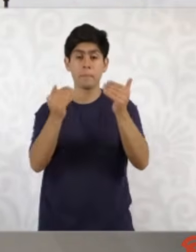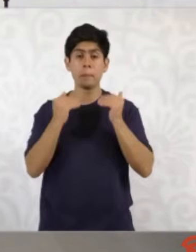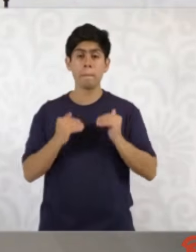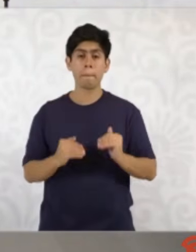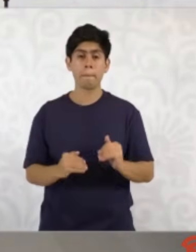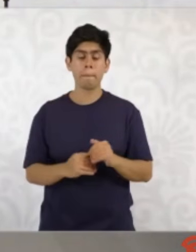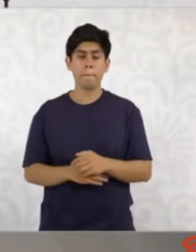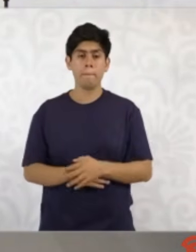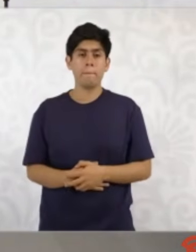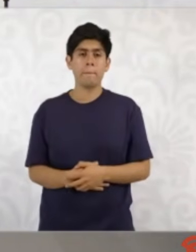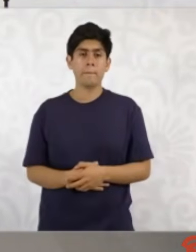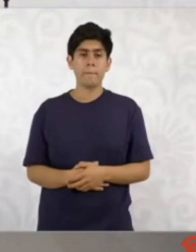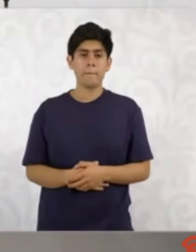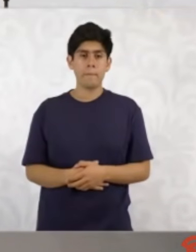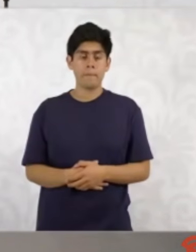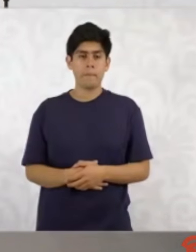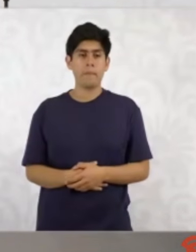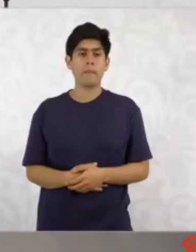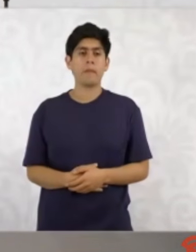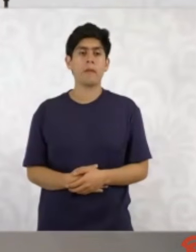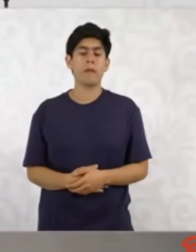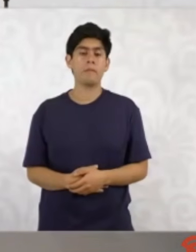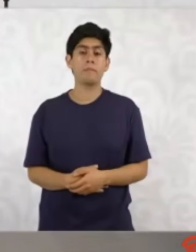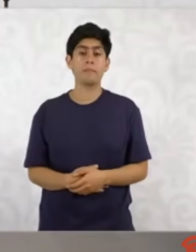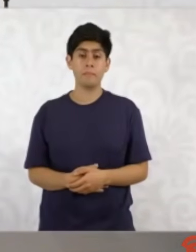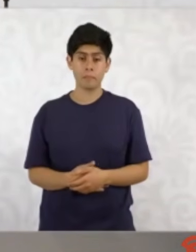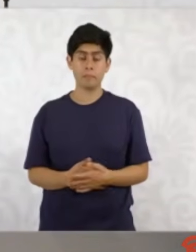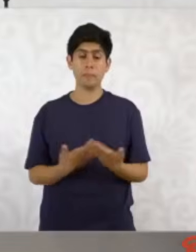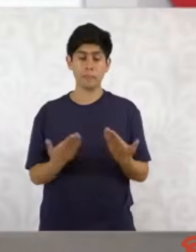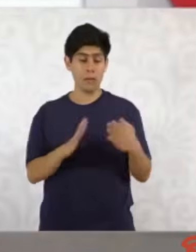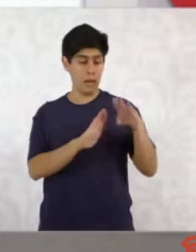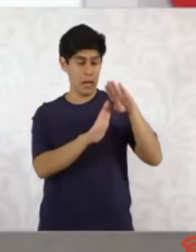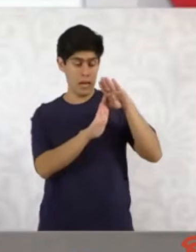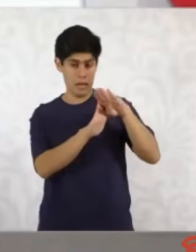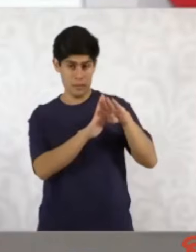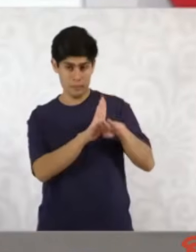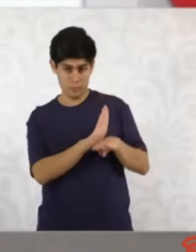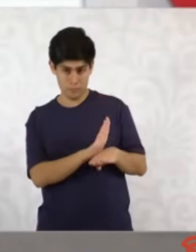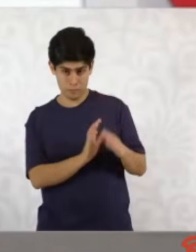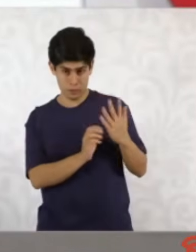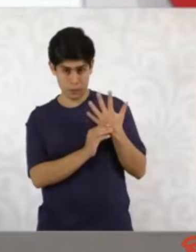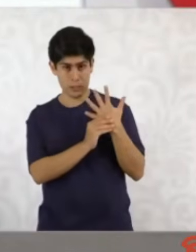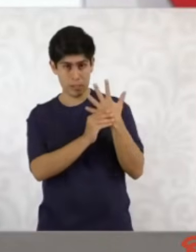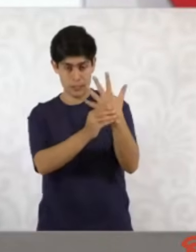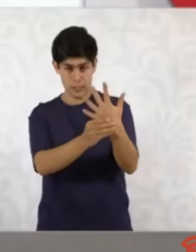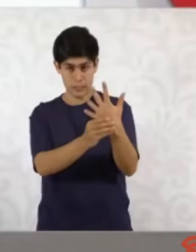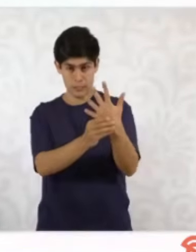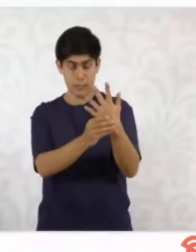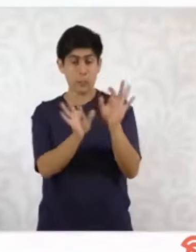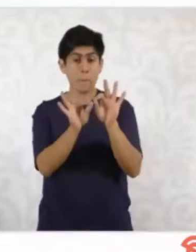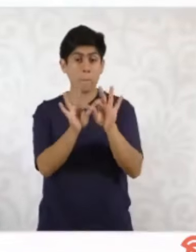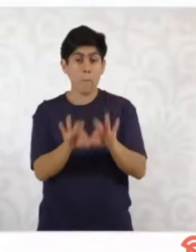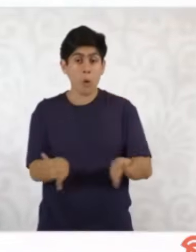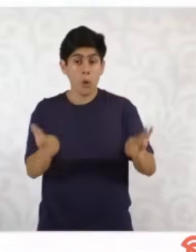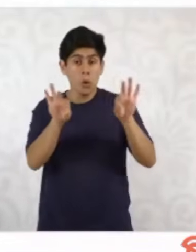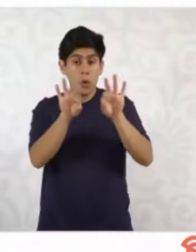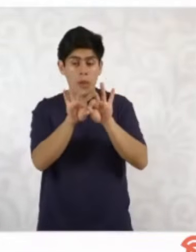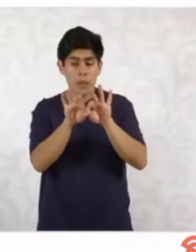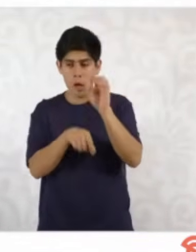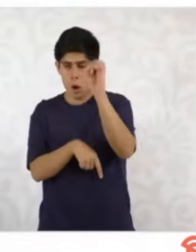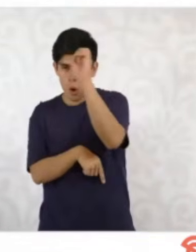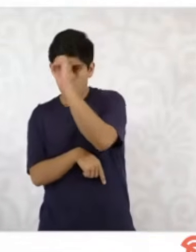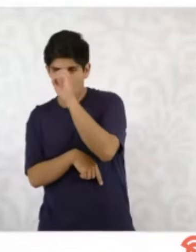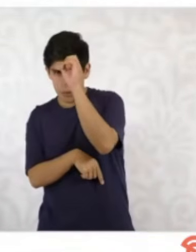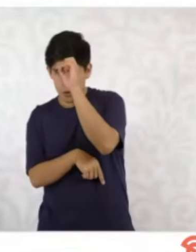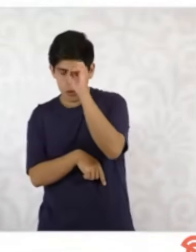Después, la normatividad y los lineamientos dicen garantizar la distinción entre noticia y opinión por